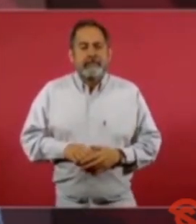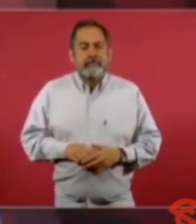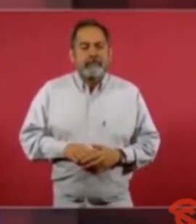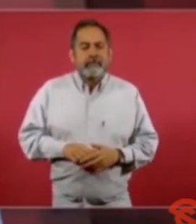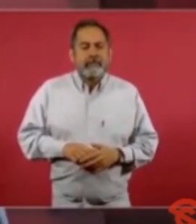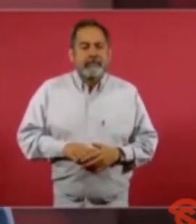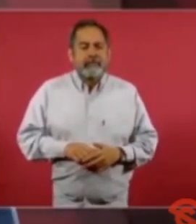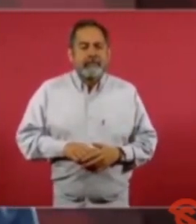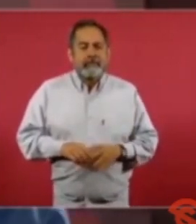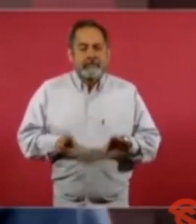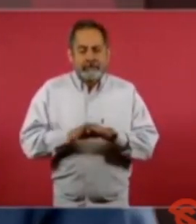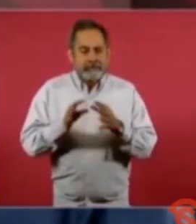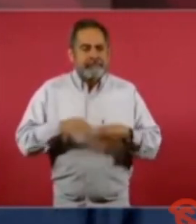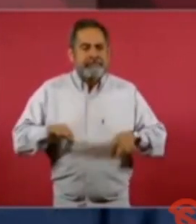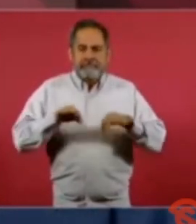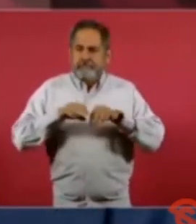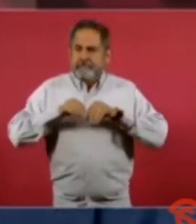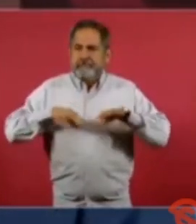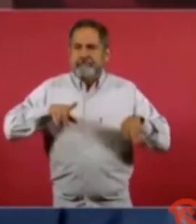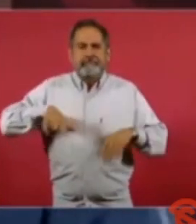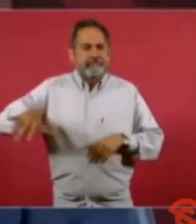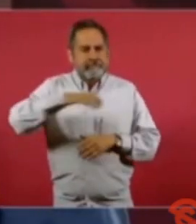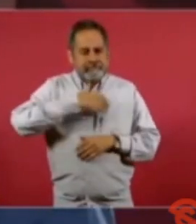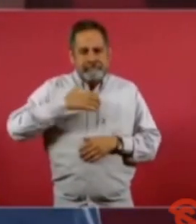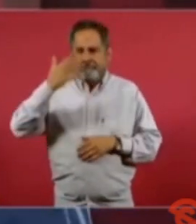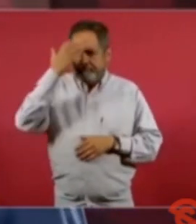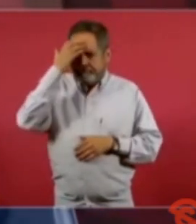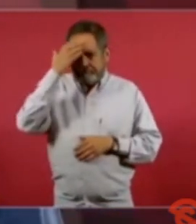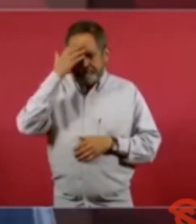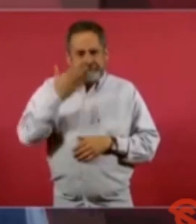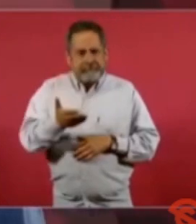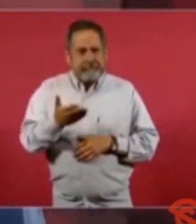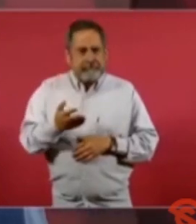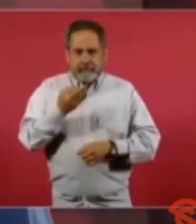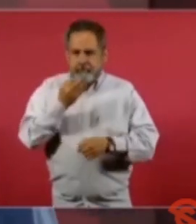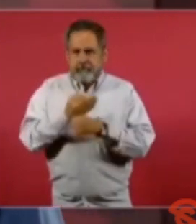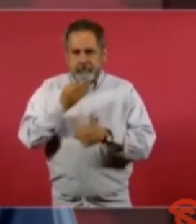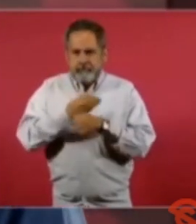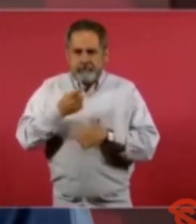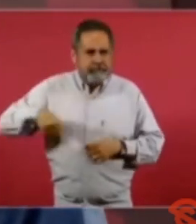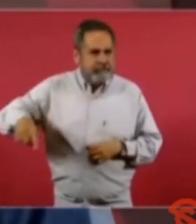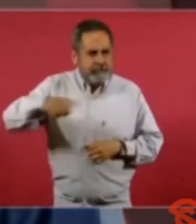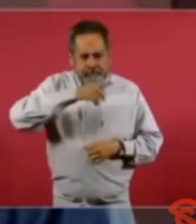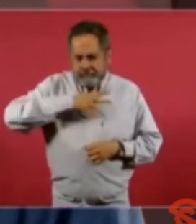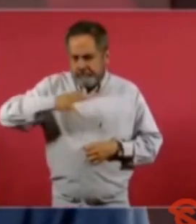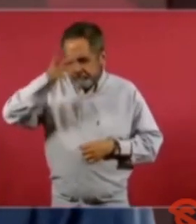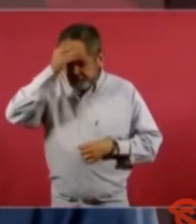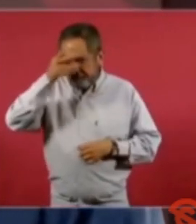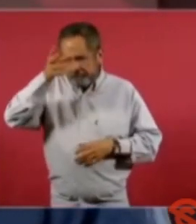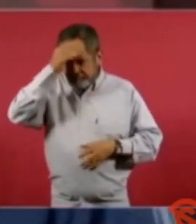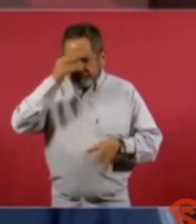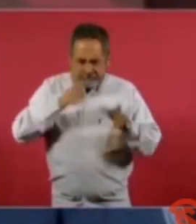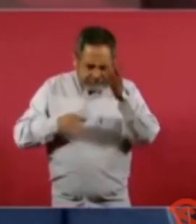importante, ¿no?, para la vida pública. Estamos todos aprendiendo mucho,